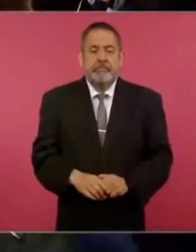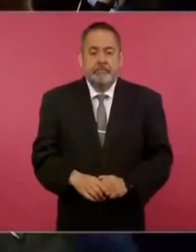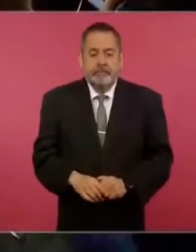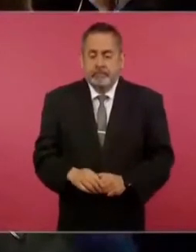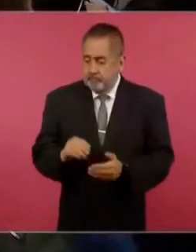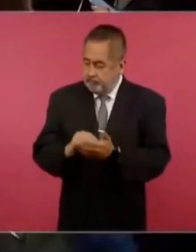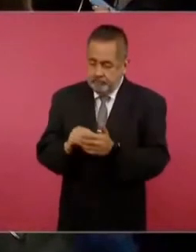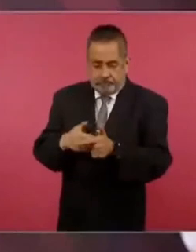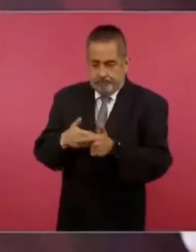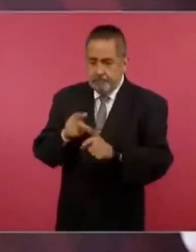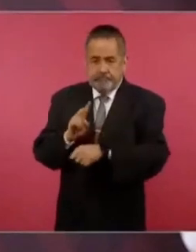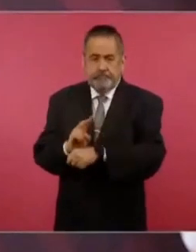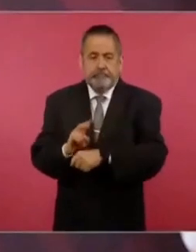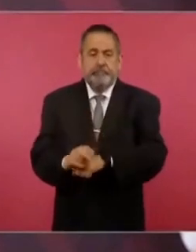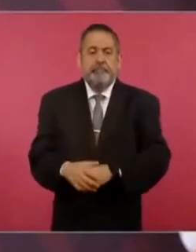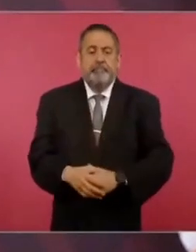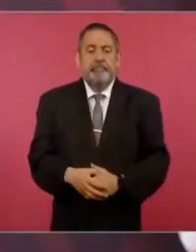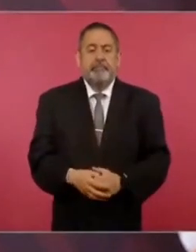manejando.